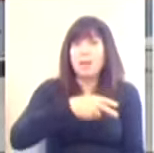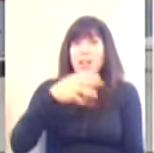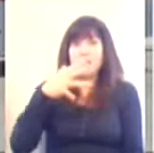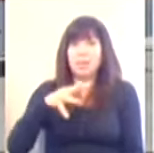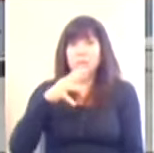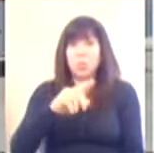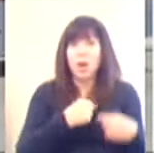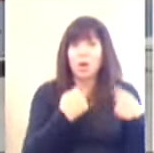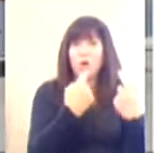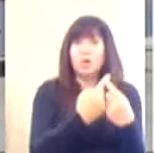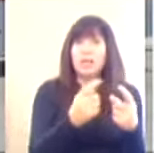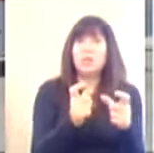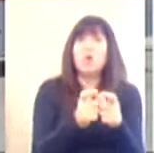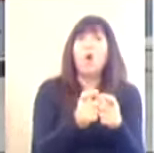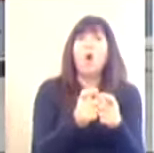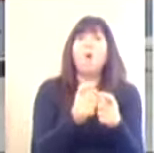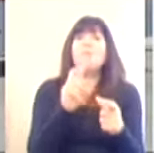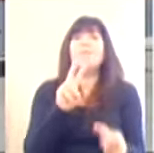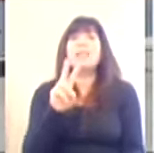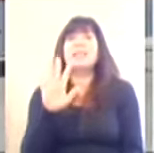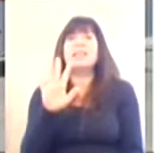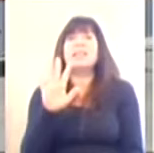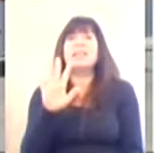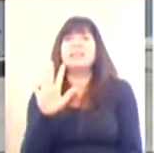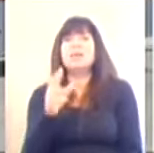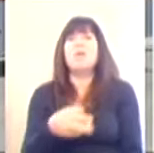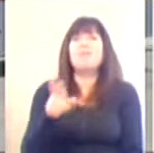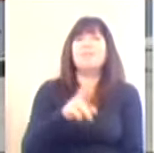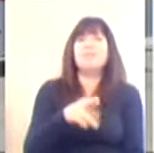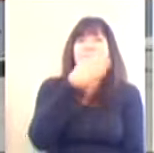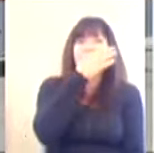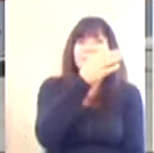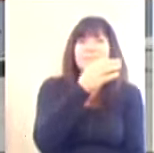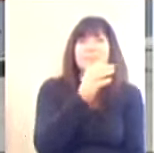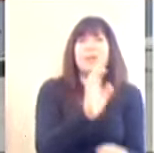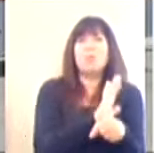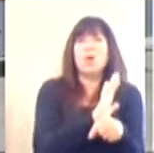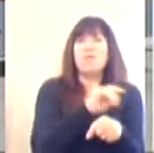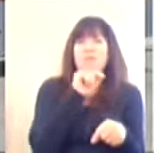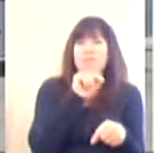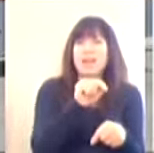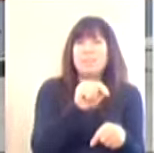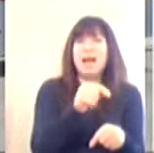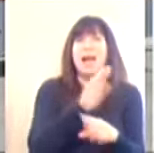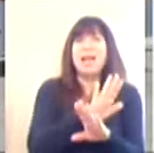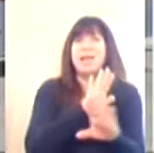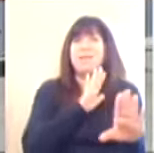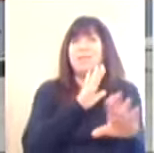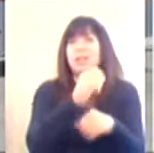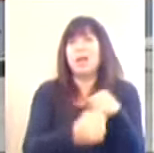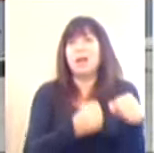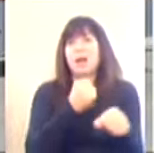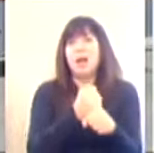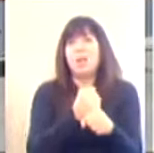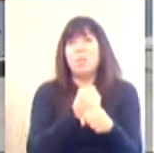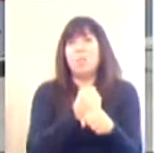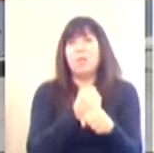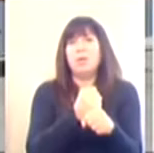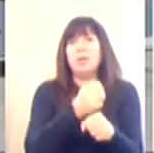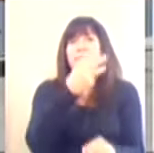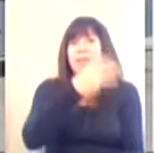COP, se resignifica en la crisis actual, ¿no es cierto?, de la pandemia, porque además va a evitar anualmente, de estas 3.600